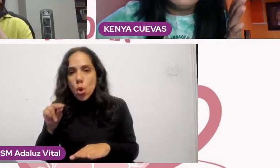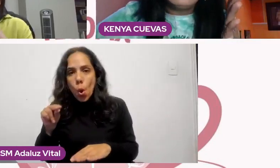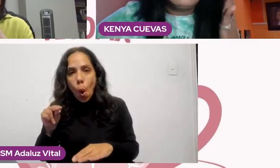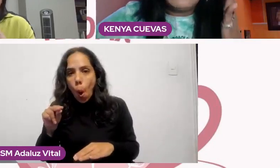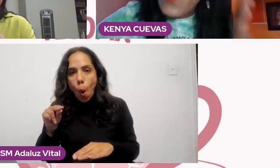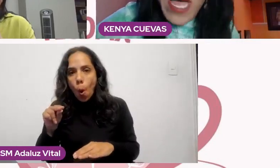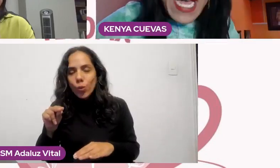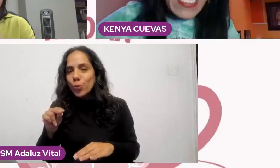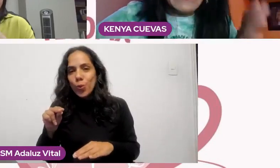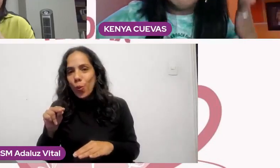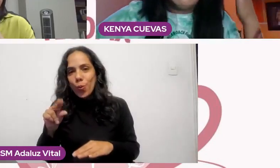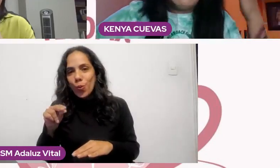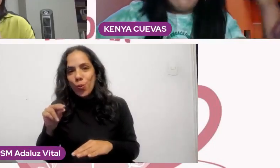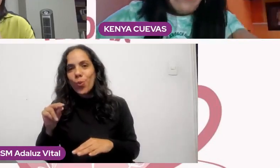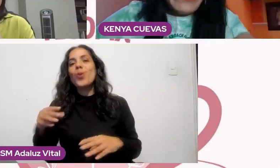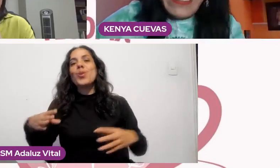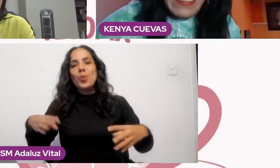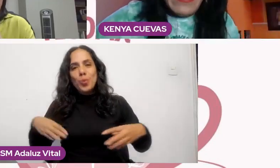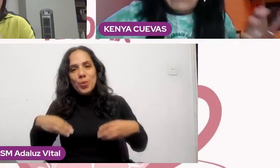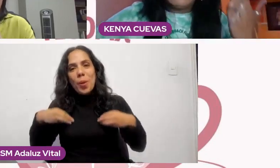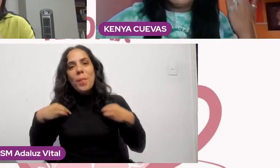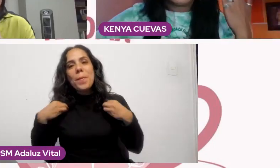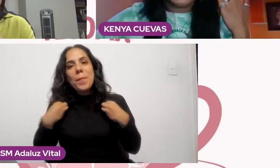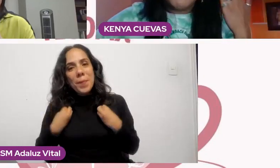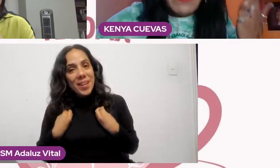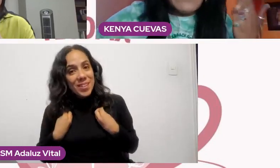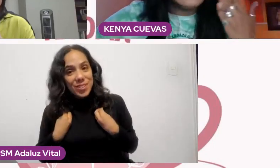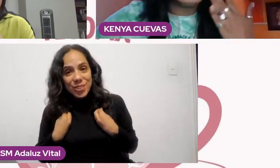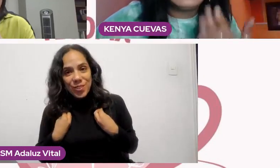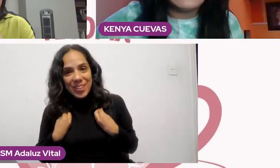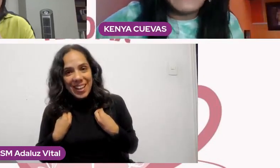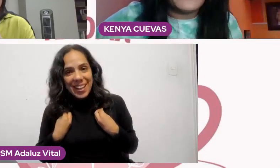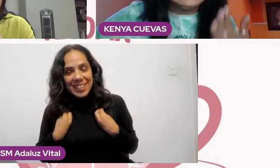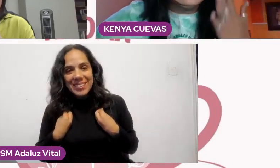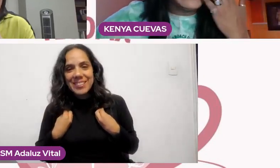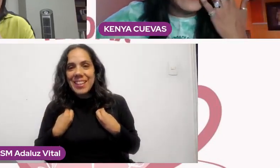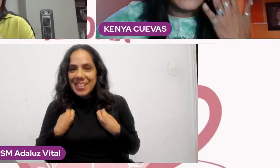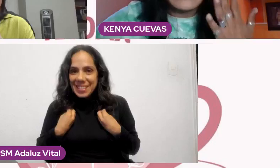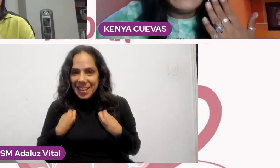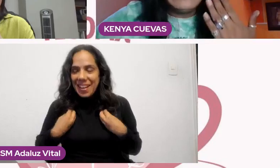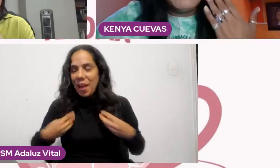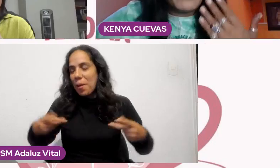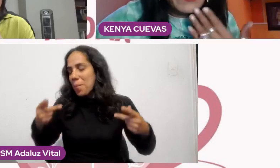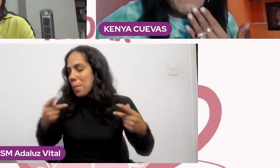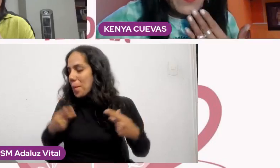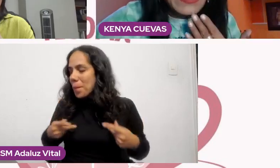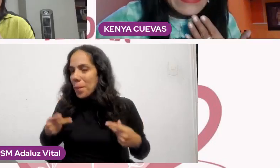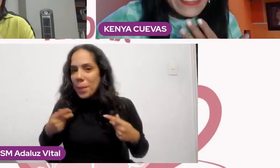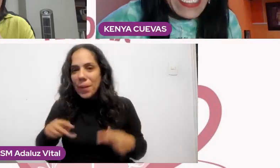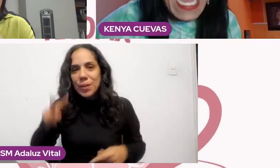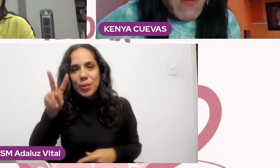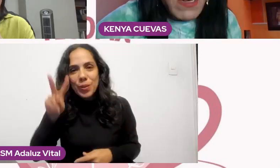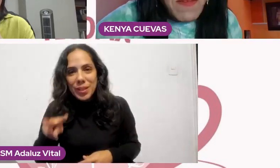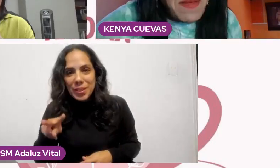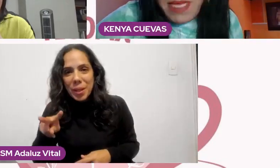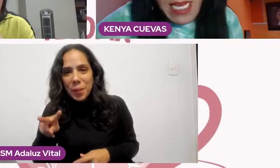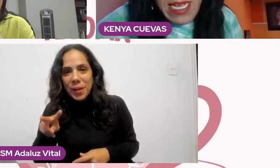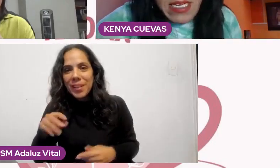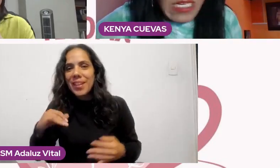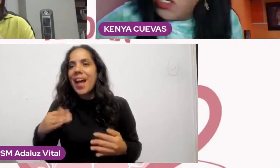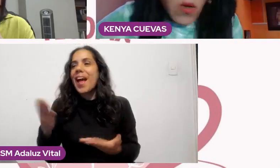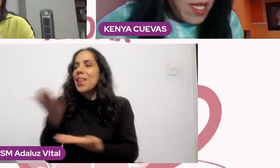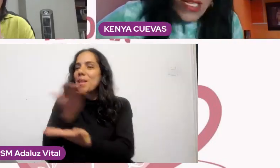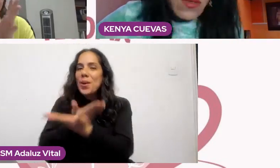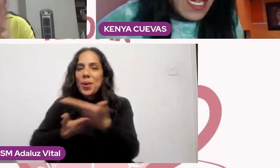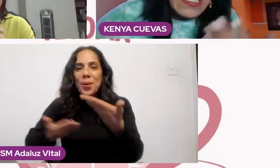acompaña, juegan, ven tele, ¿no? Conviven, se echan el cafecito, ¿no? O sea, ¿por qué? Porque se crea una